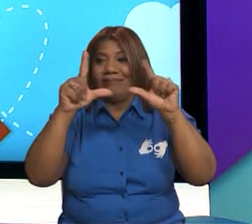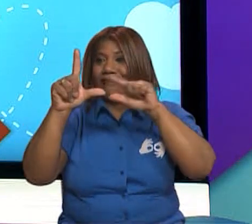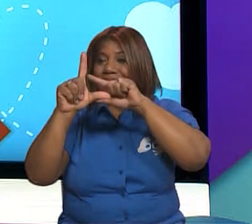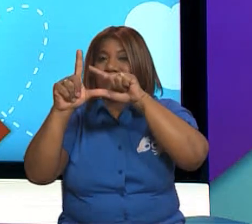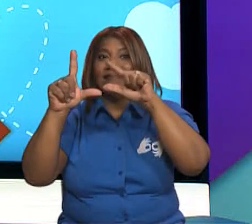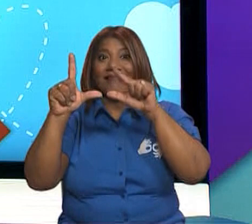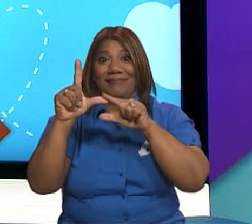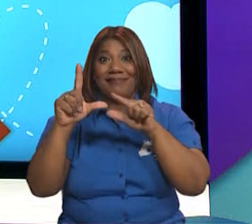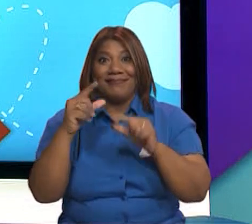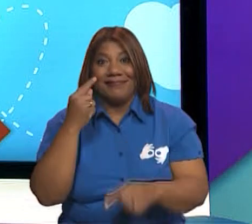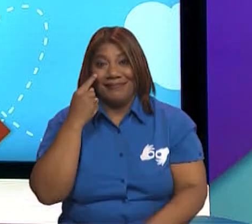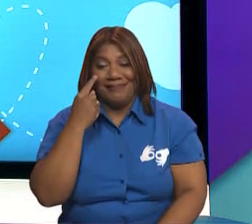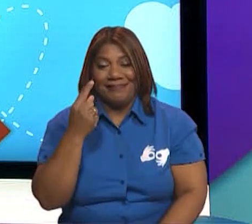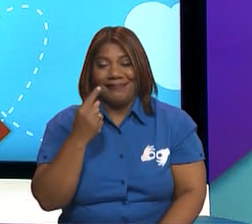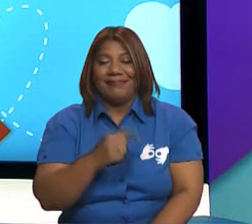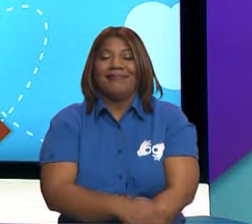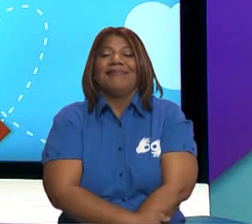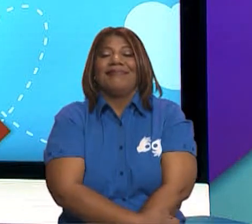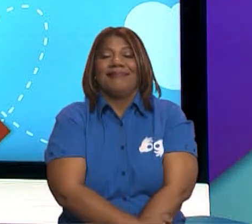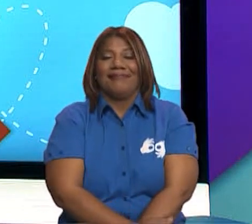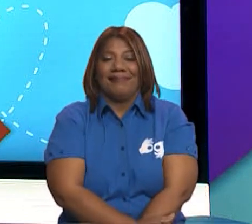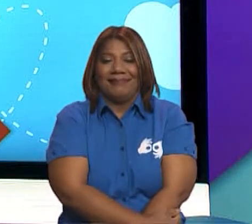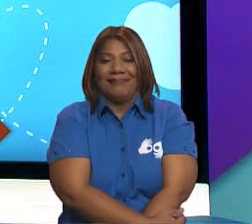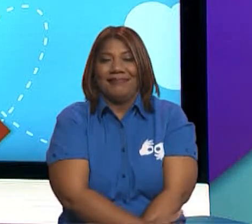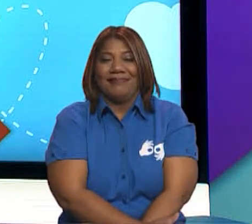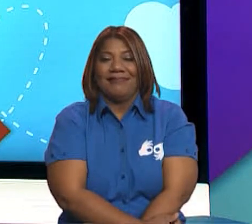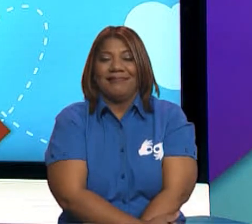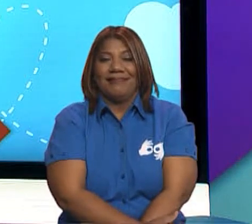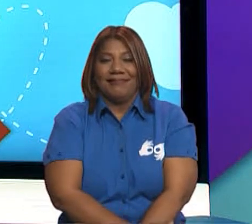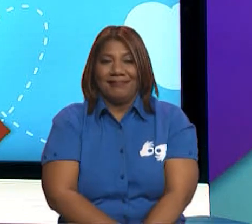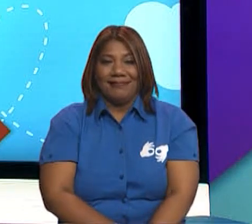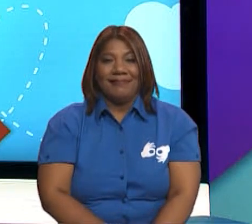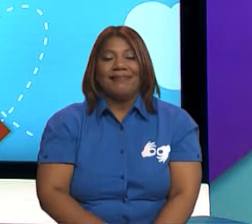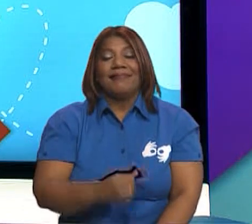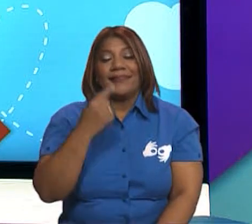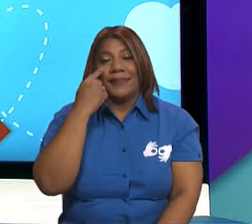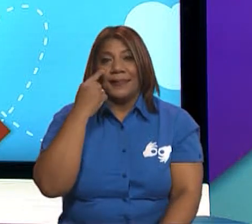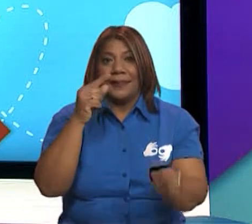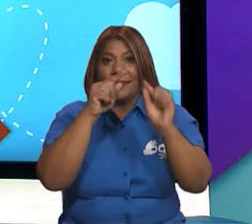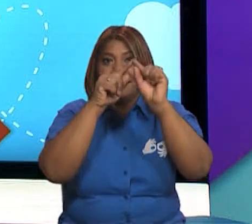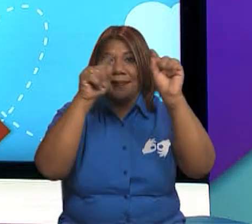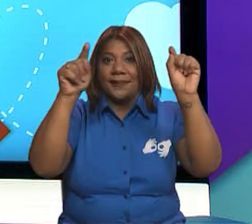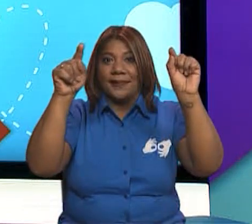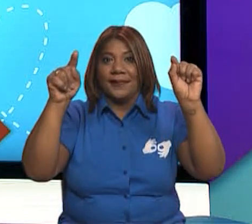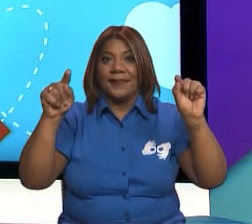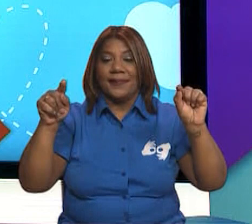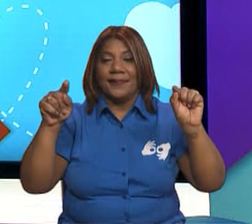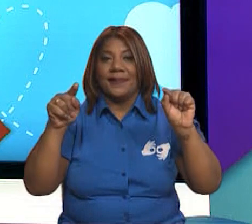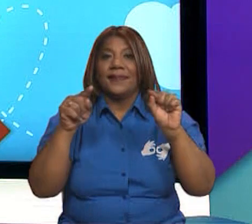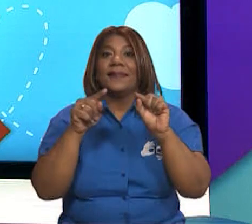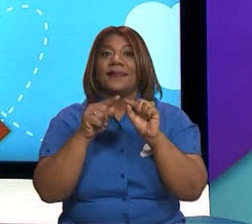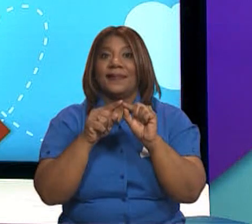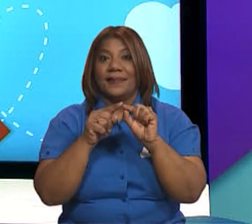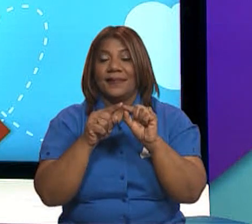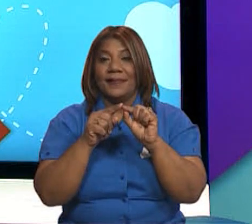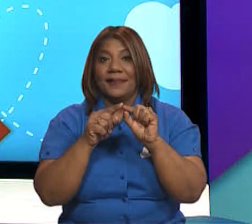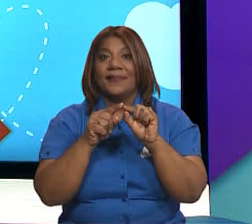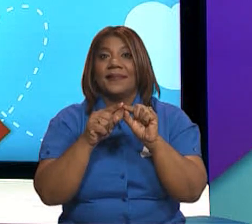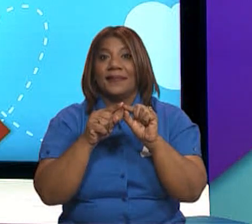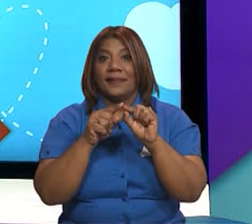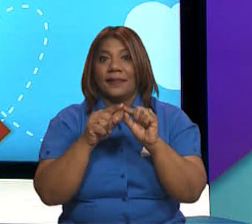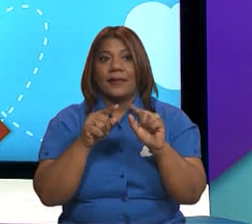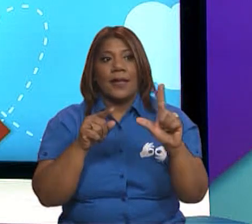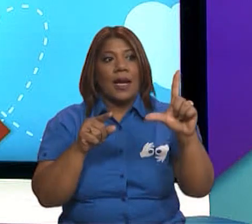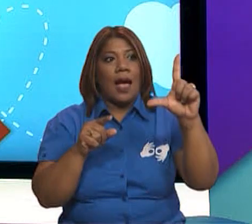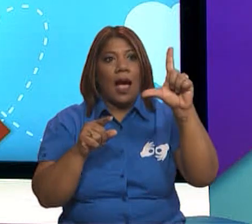el rectángulo. La única diferencia entre el cuadrado y el rectángulo es que el cuadrado tiene todos sus lados de igual